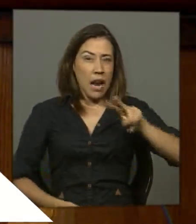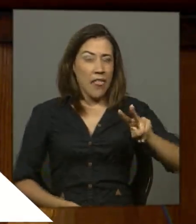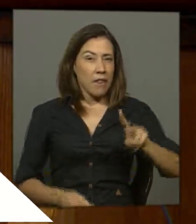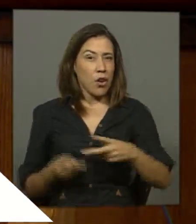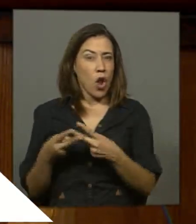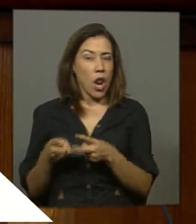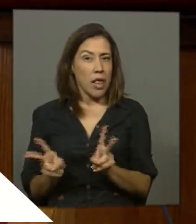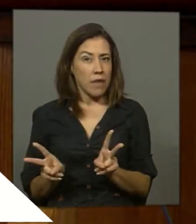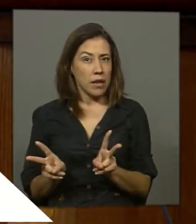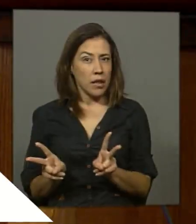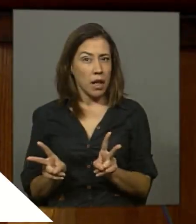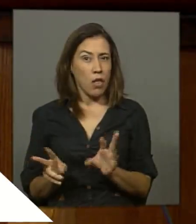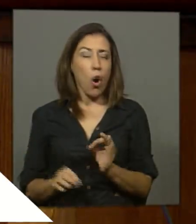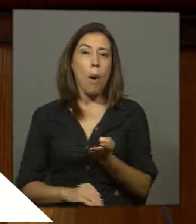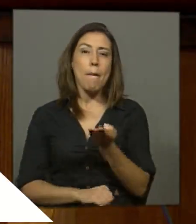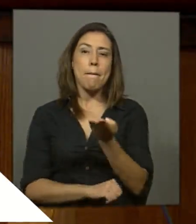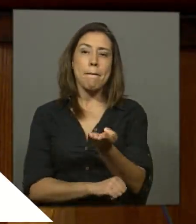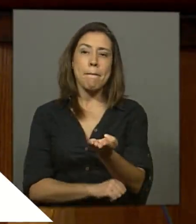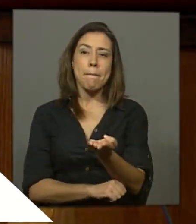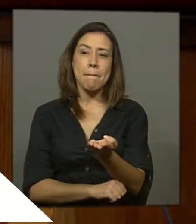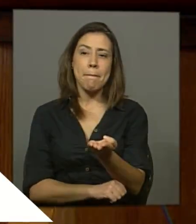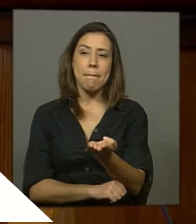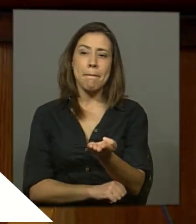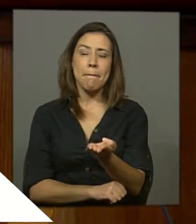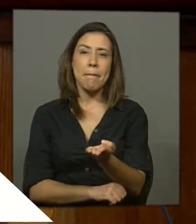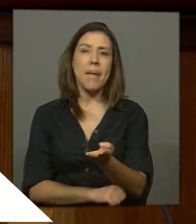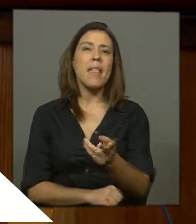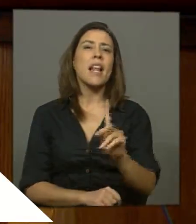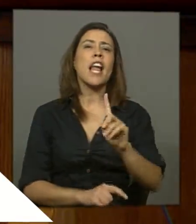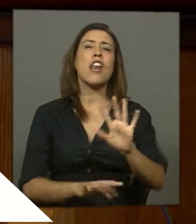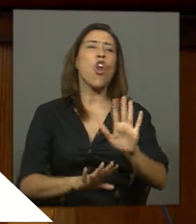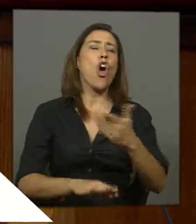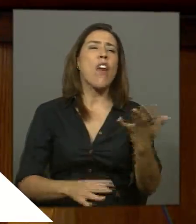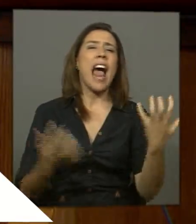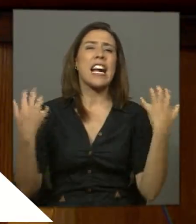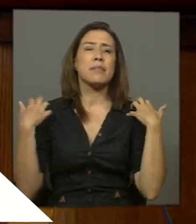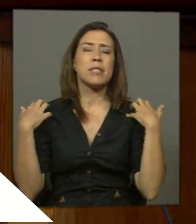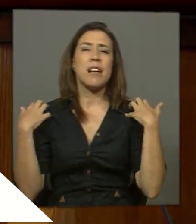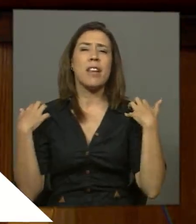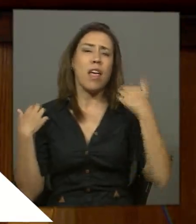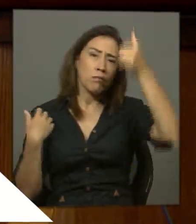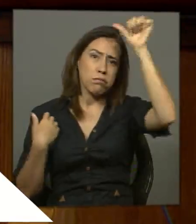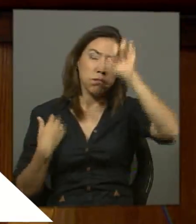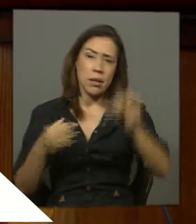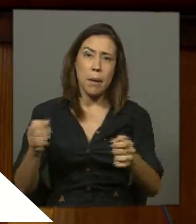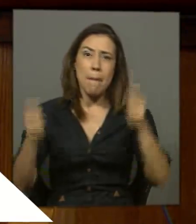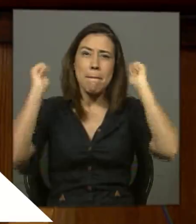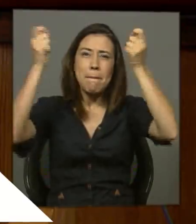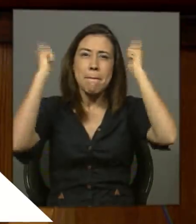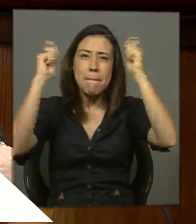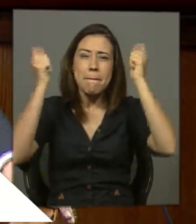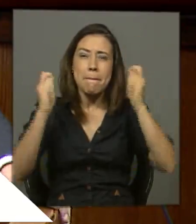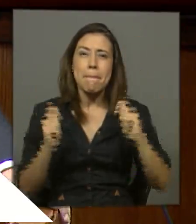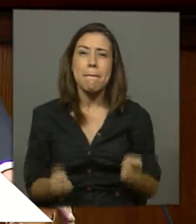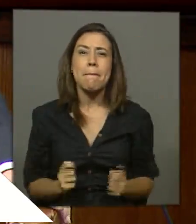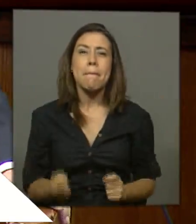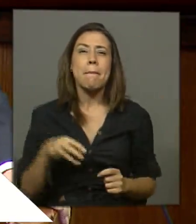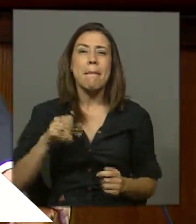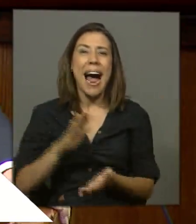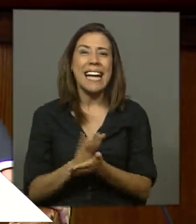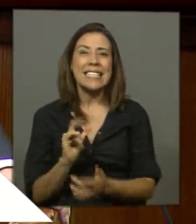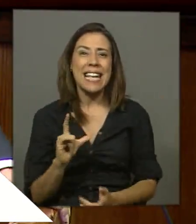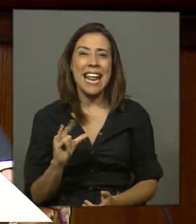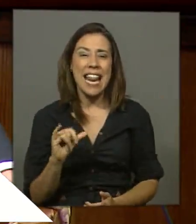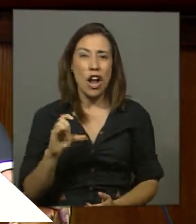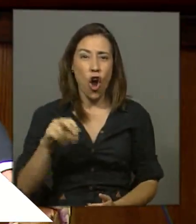libertad o pedir la la carencia de responsabilidad penal de la machi Francisca Lincon nada